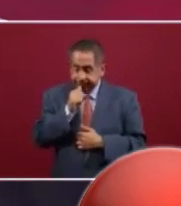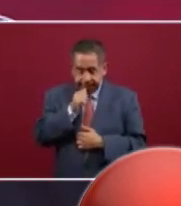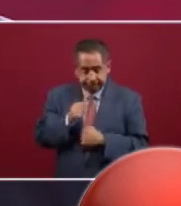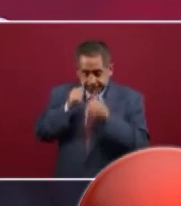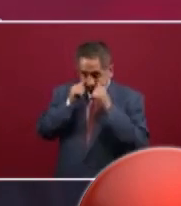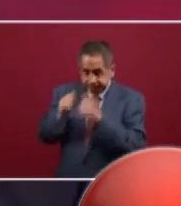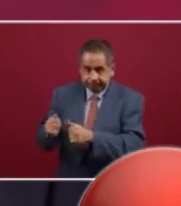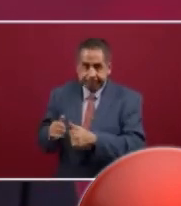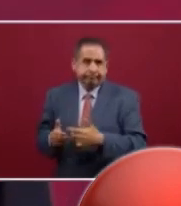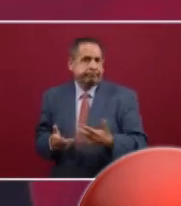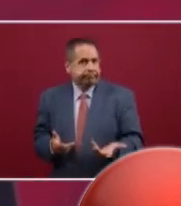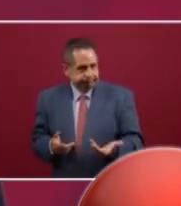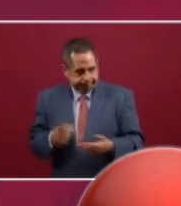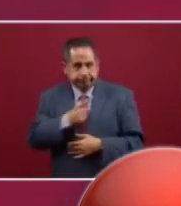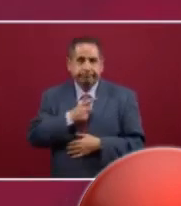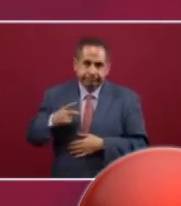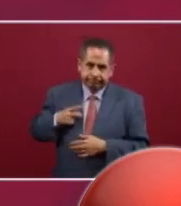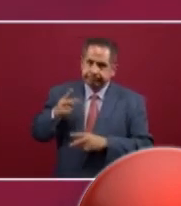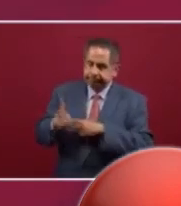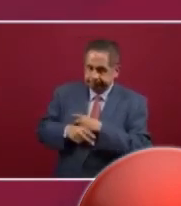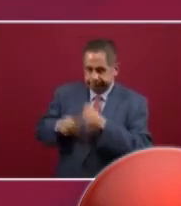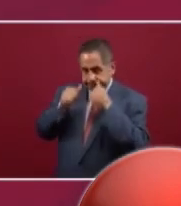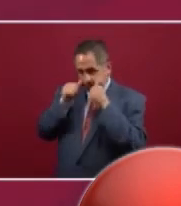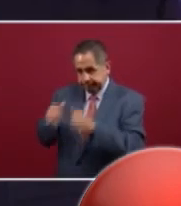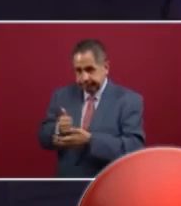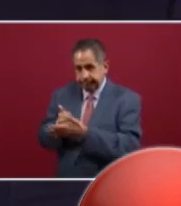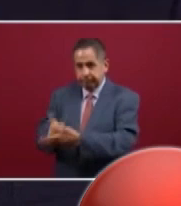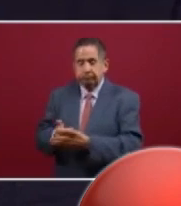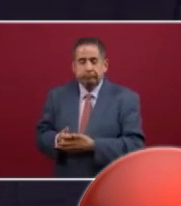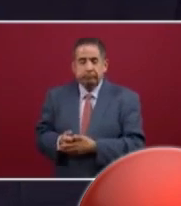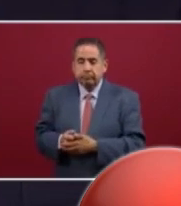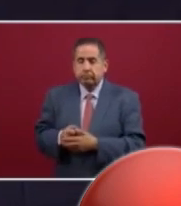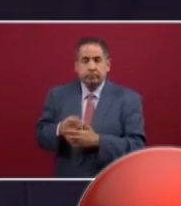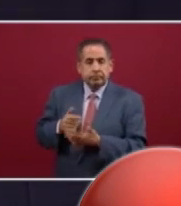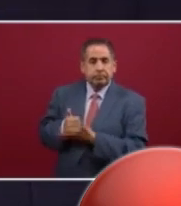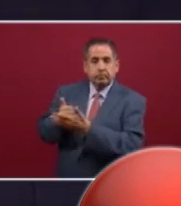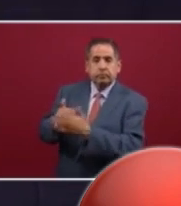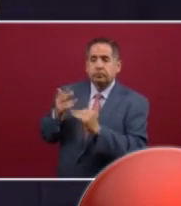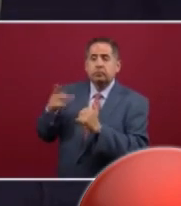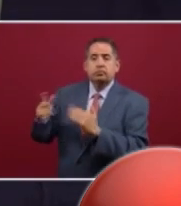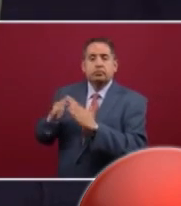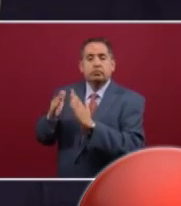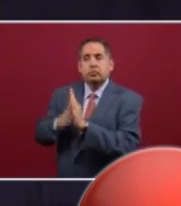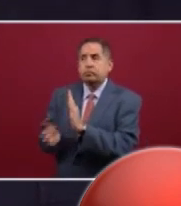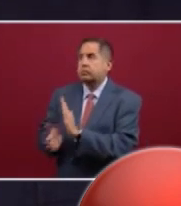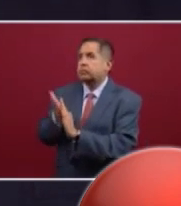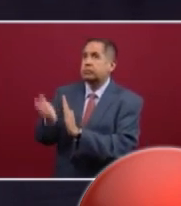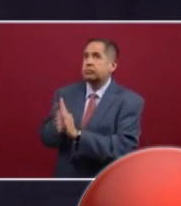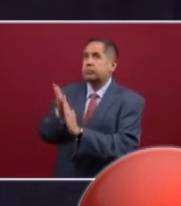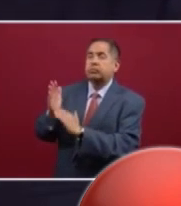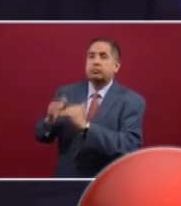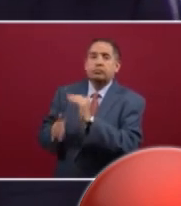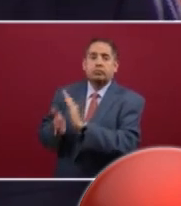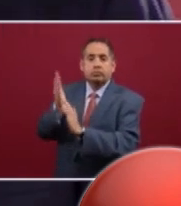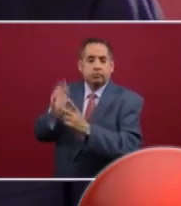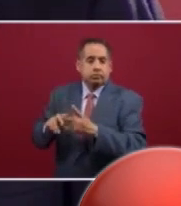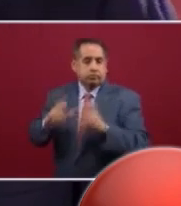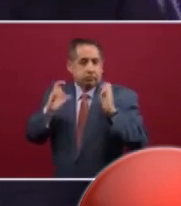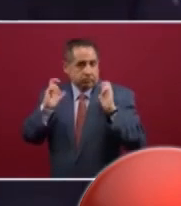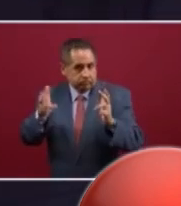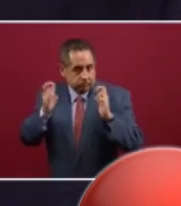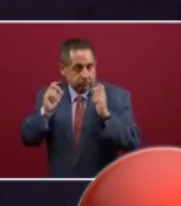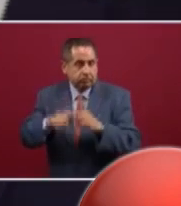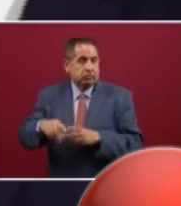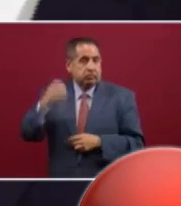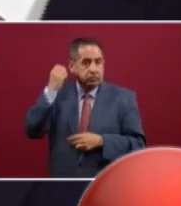han sido atendidos, que todavía no se les ha construido sus viviendas, tanto en Chiapas como en Oaxaca,